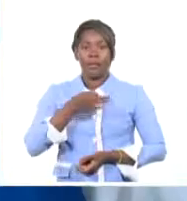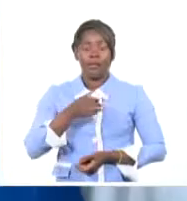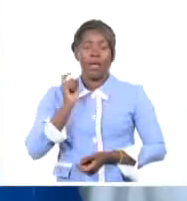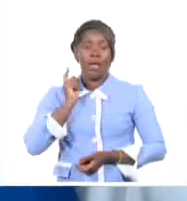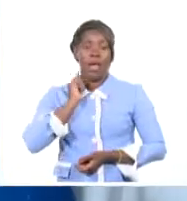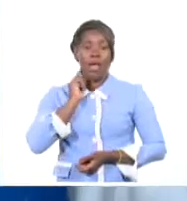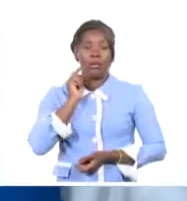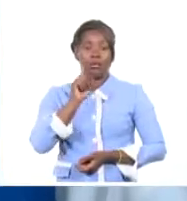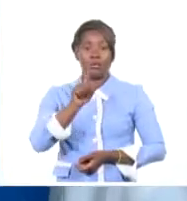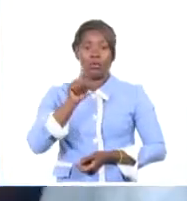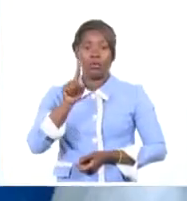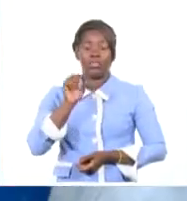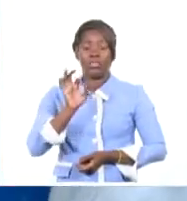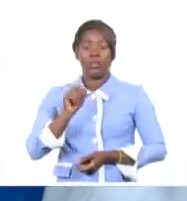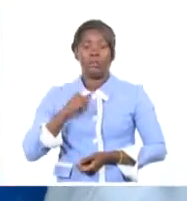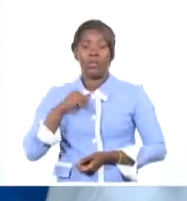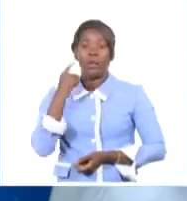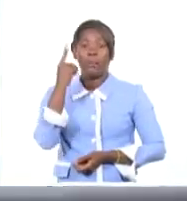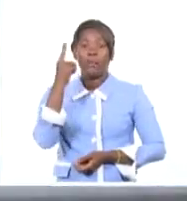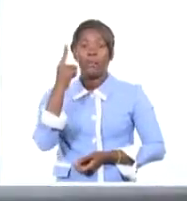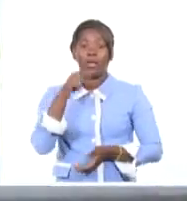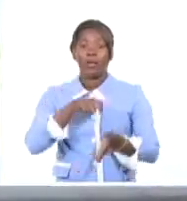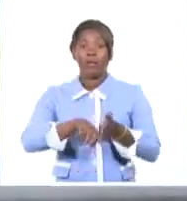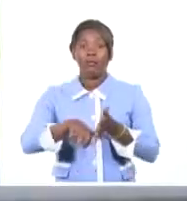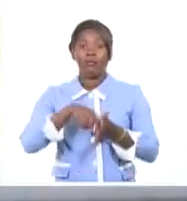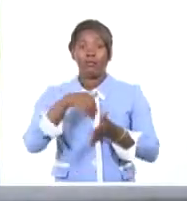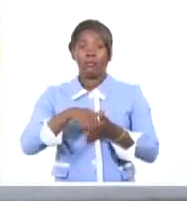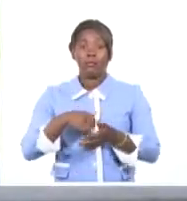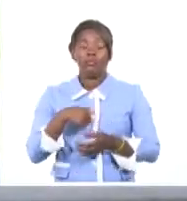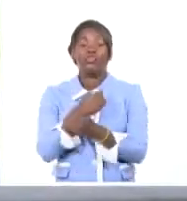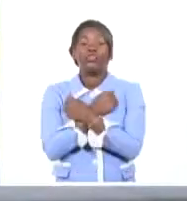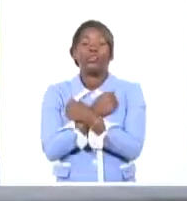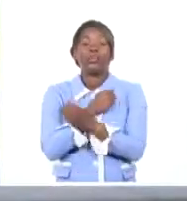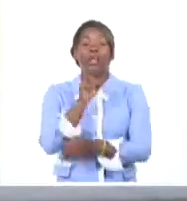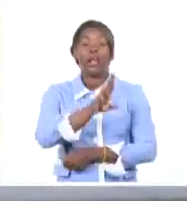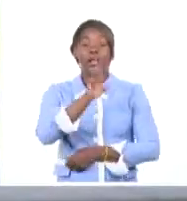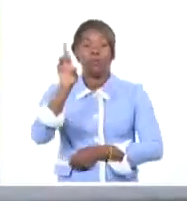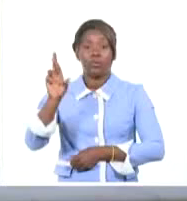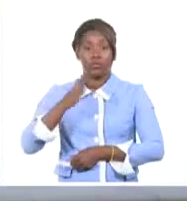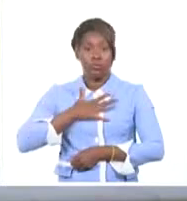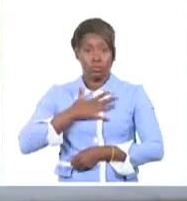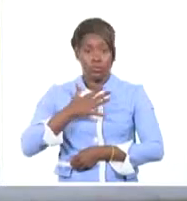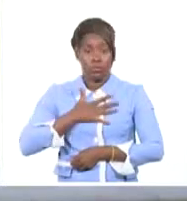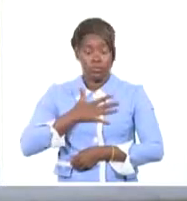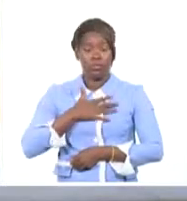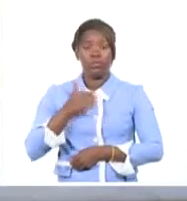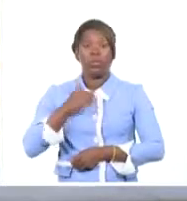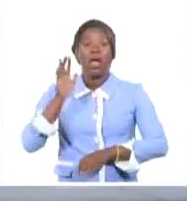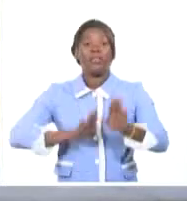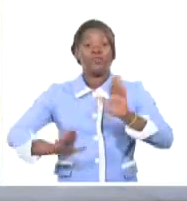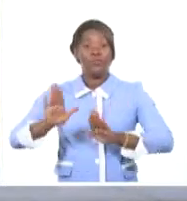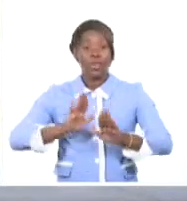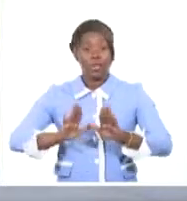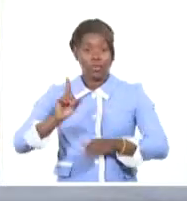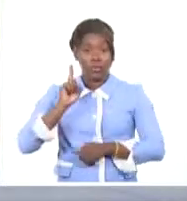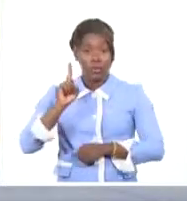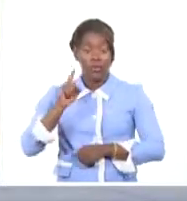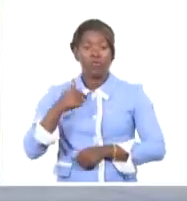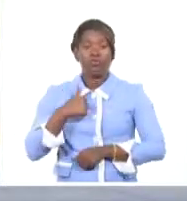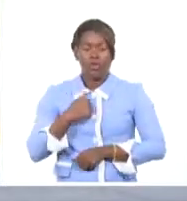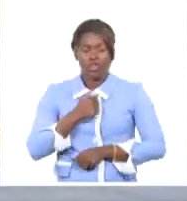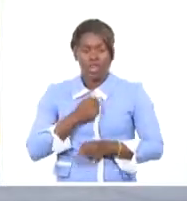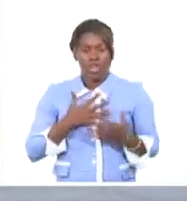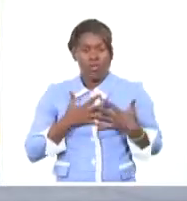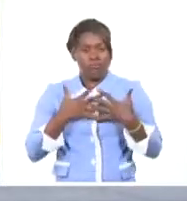votar de primera en esta mesa electoral. Quiero a la revolución, defiendo a la revolución y como muestra